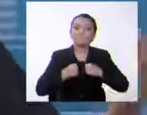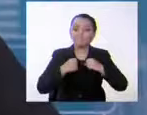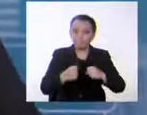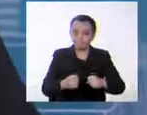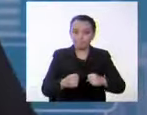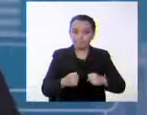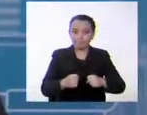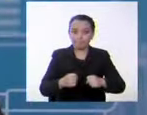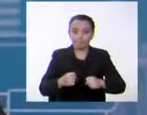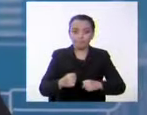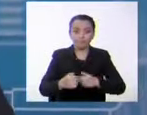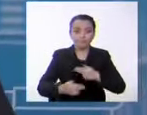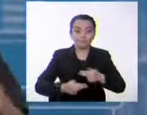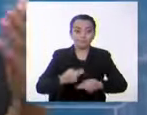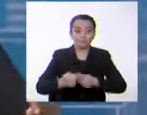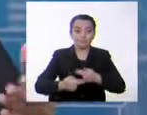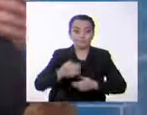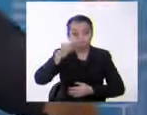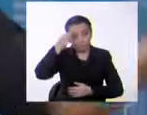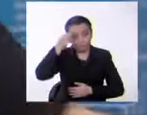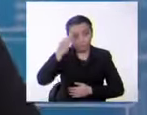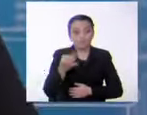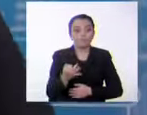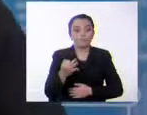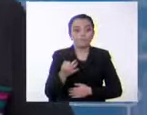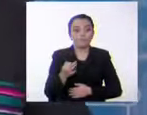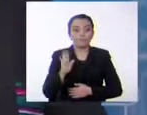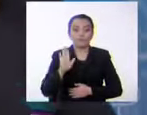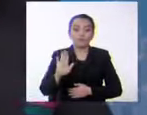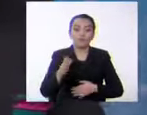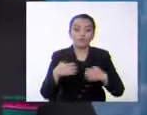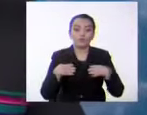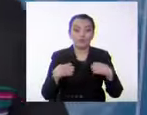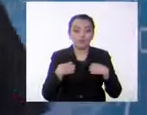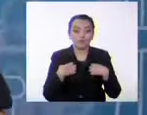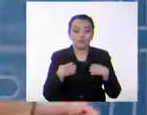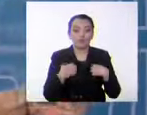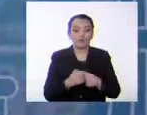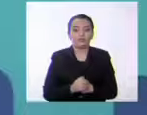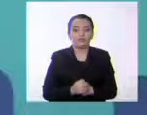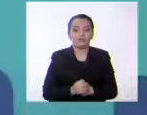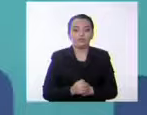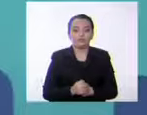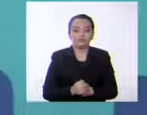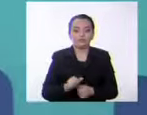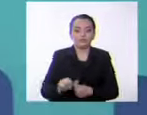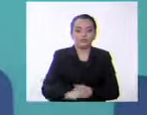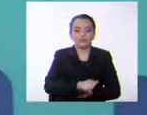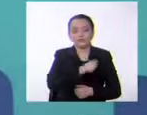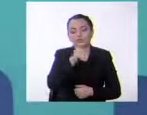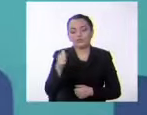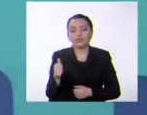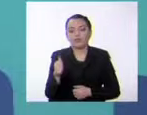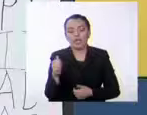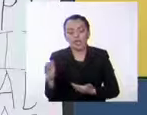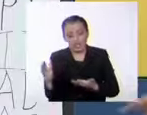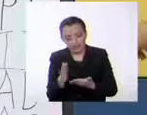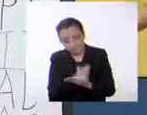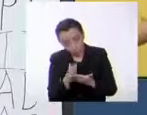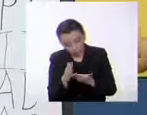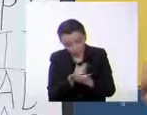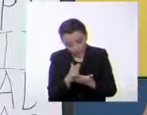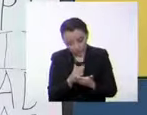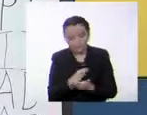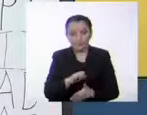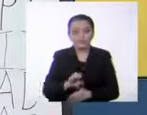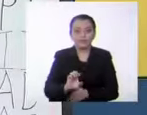sigan decidiendo, ¿no? Así es. Sobre sus vidas. Eso es Luego, importante. estudiar, Luis. El siguiente es estudiar. A ver, ¿por dónde está estudiar? Estudiar. Ya la encontré.